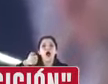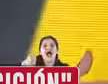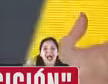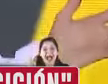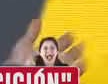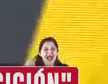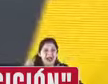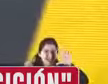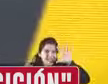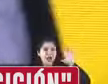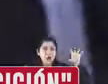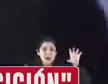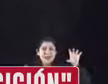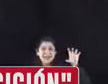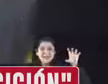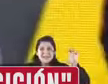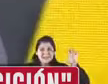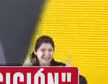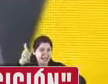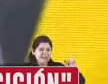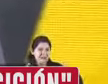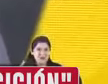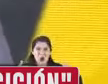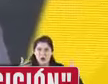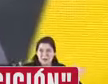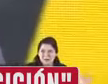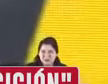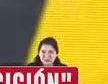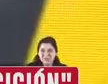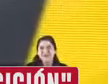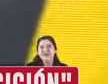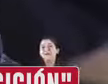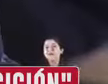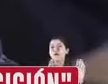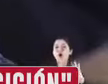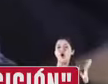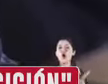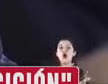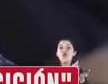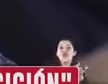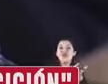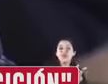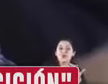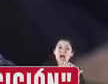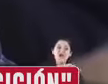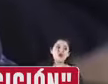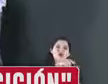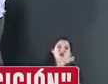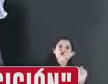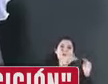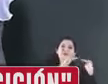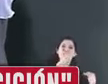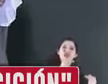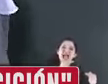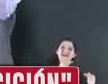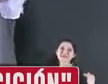se acuerda los militantes los dirigentes teníamos minoría en la cámara de diputados y ese año alberto